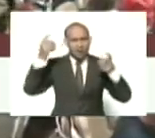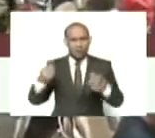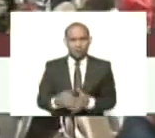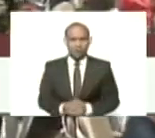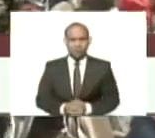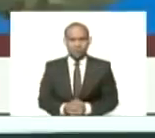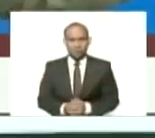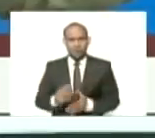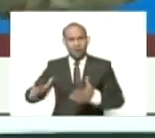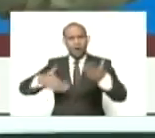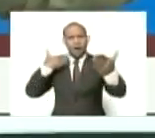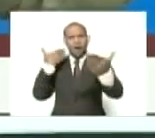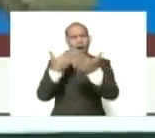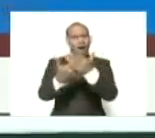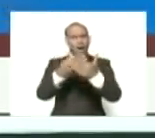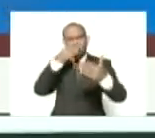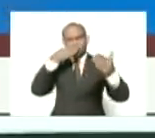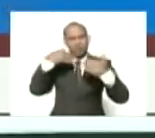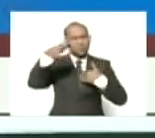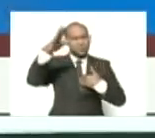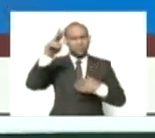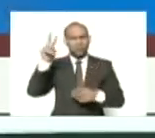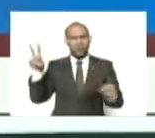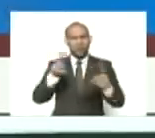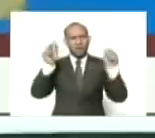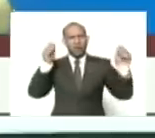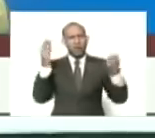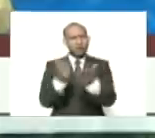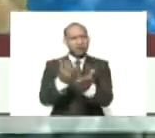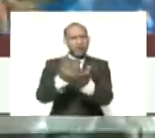Chávez! ¡Hasta la victoria siempre!